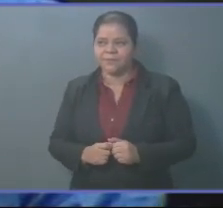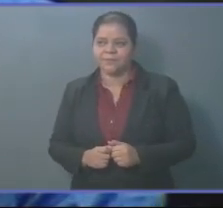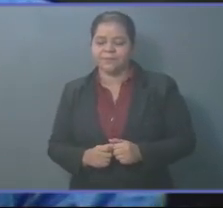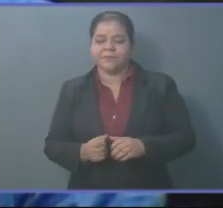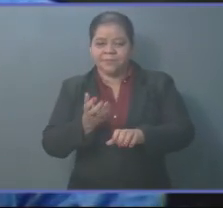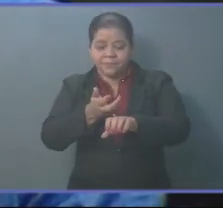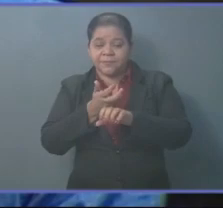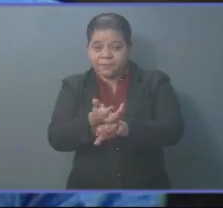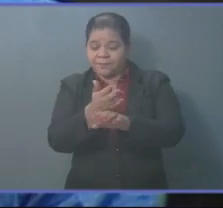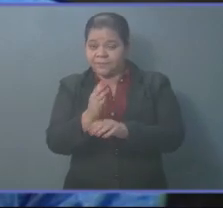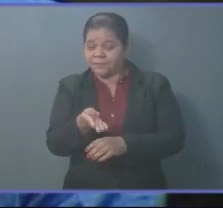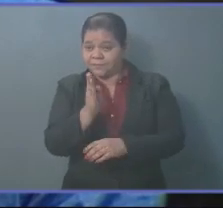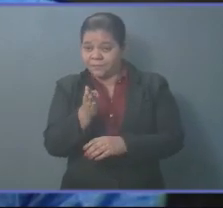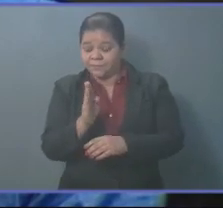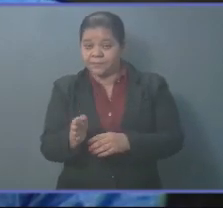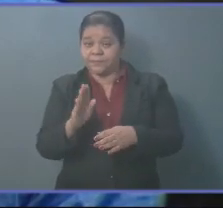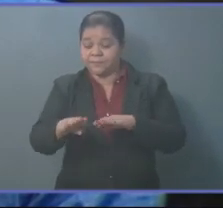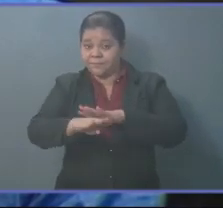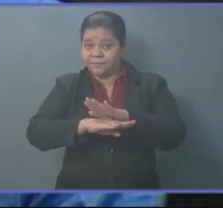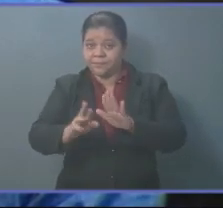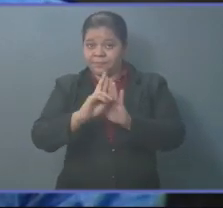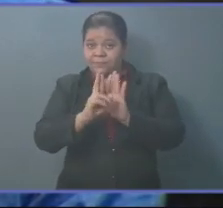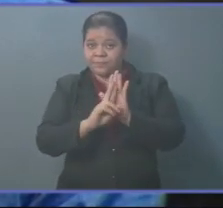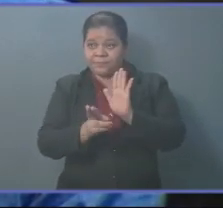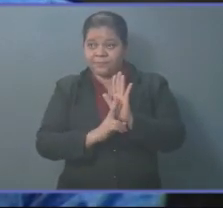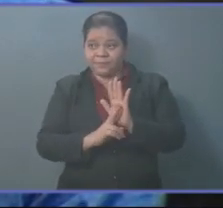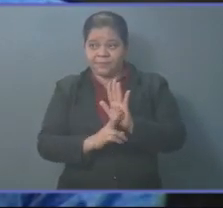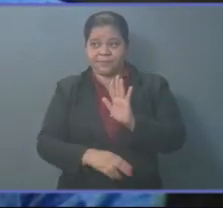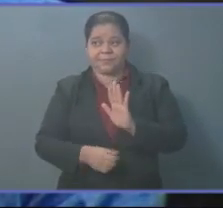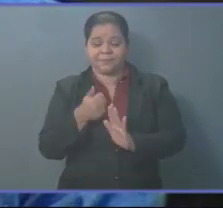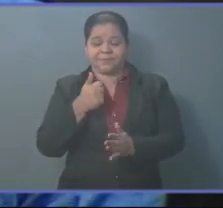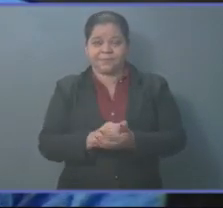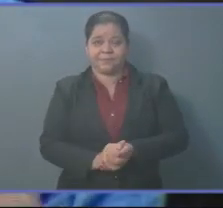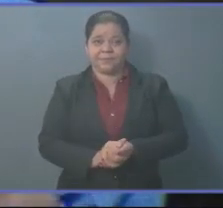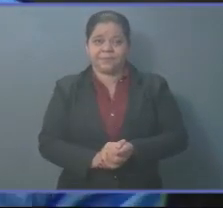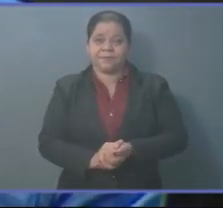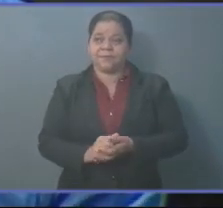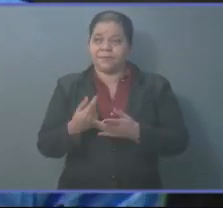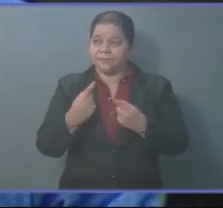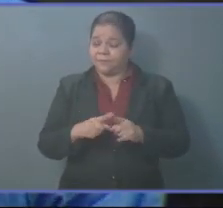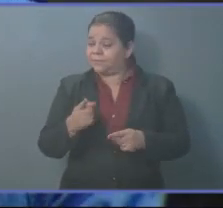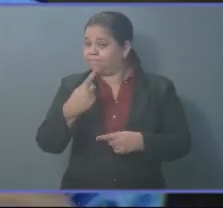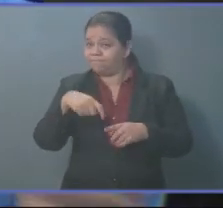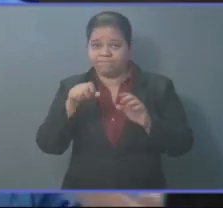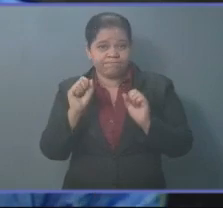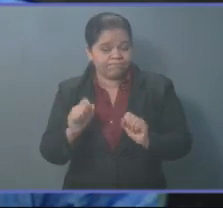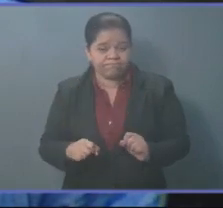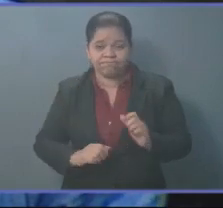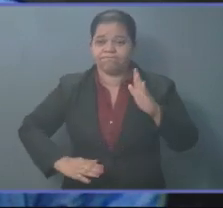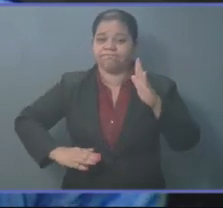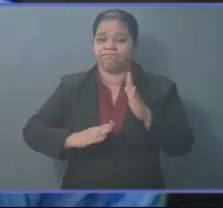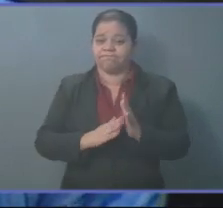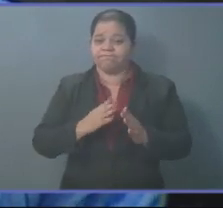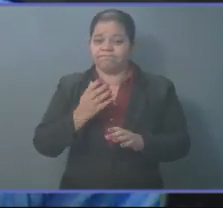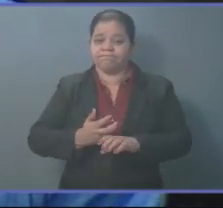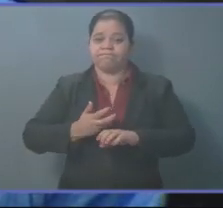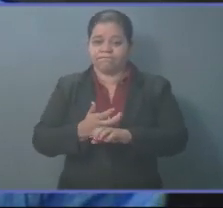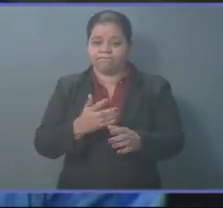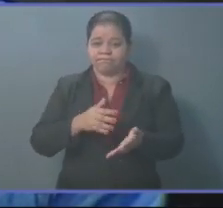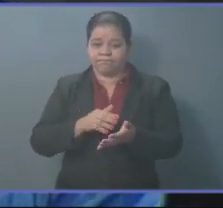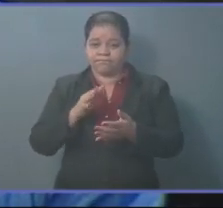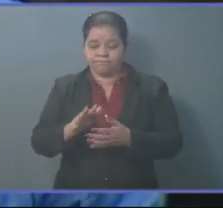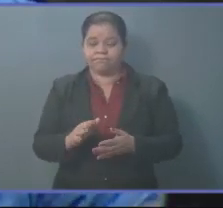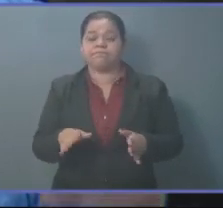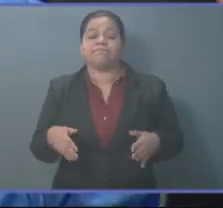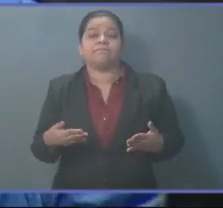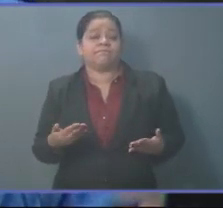según las restricciones que puedan existir en su momento. No puede restringirse el transporte público de pasajeros porque